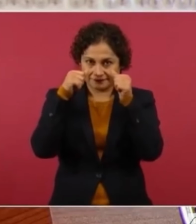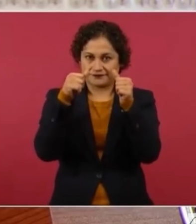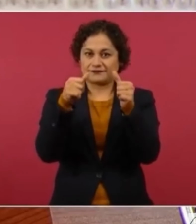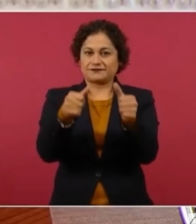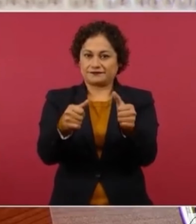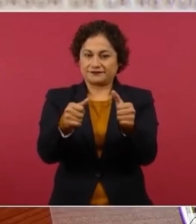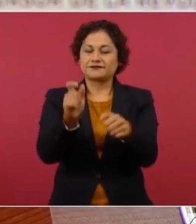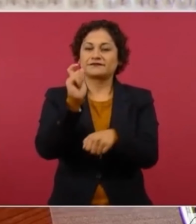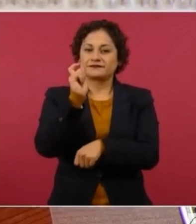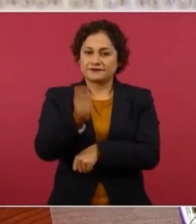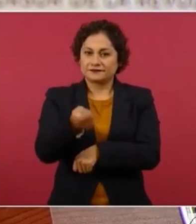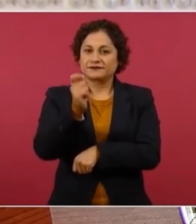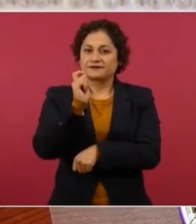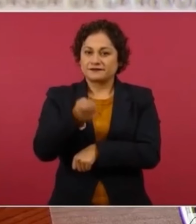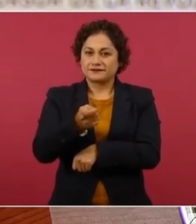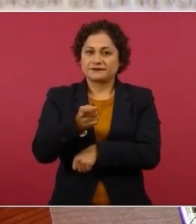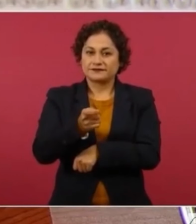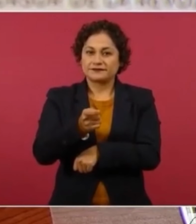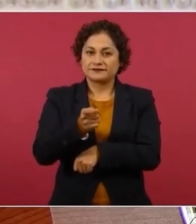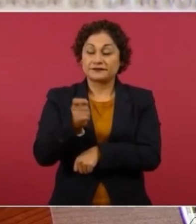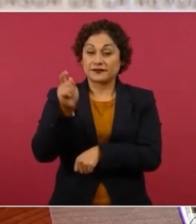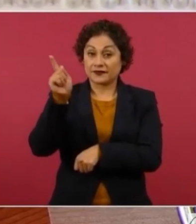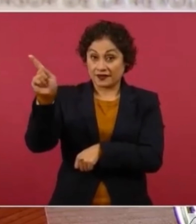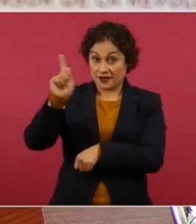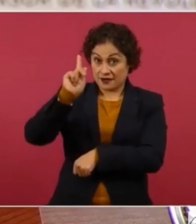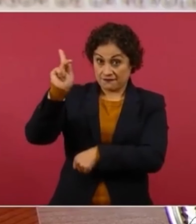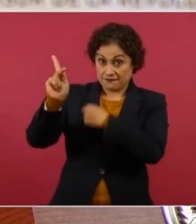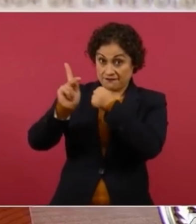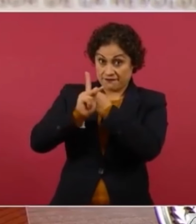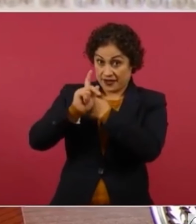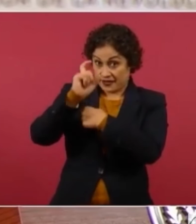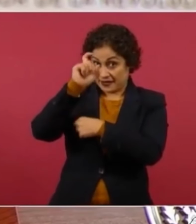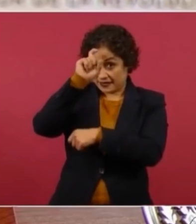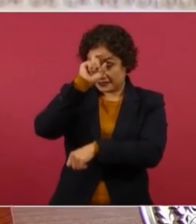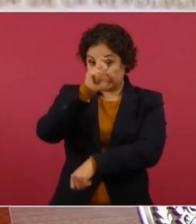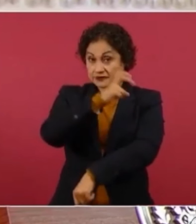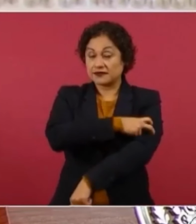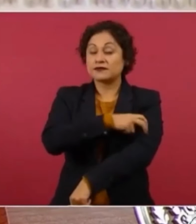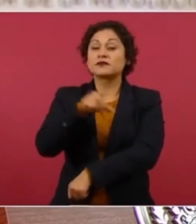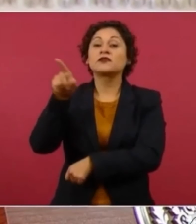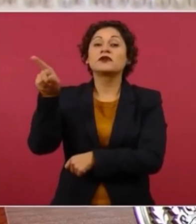todos los cambios allá se hicieron por el internet.